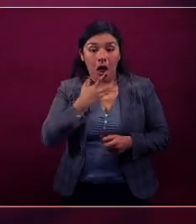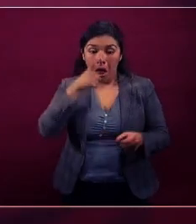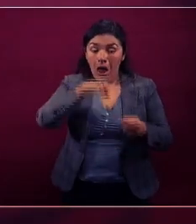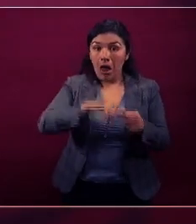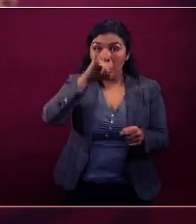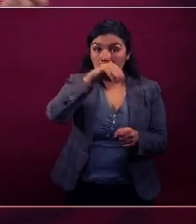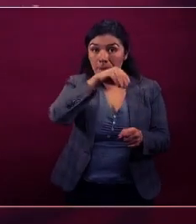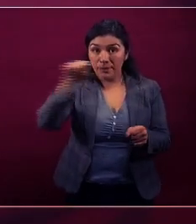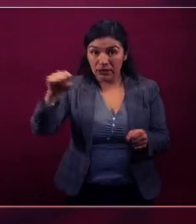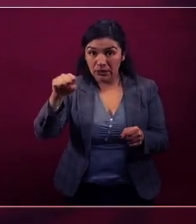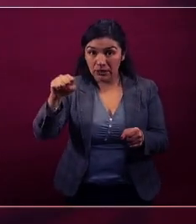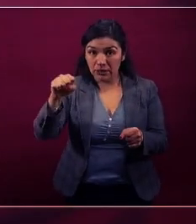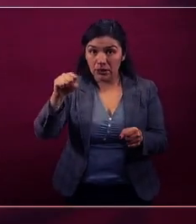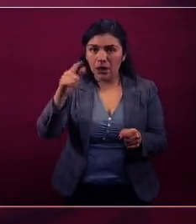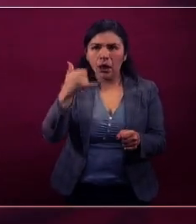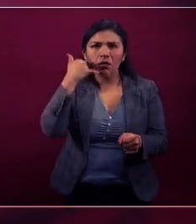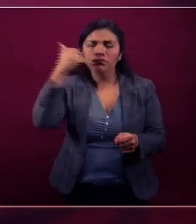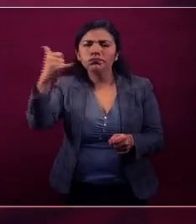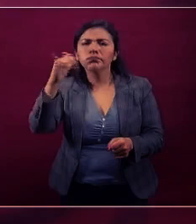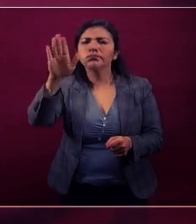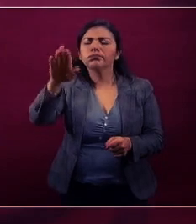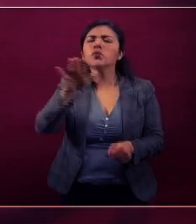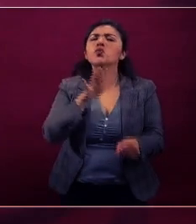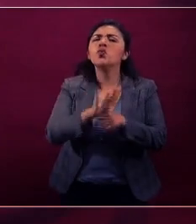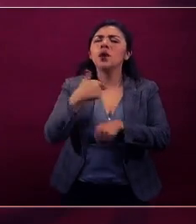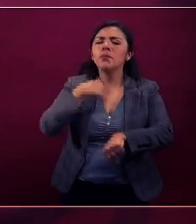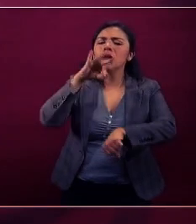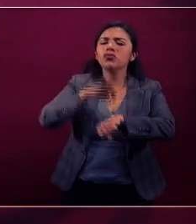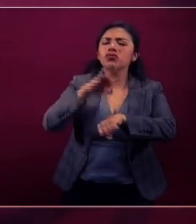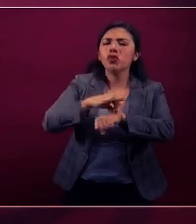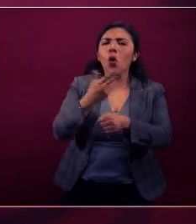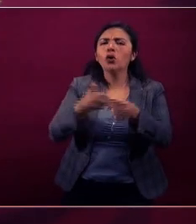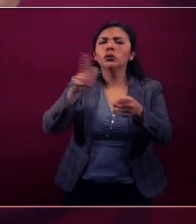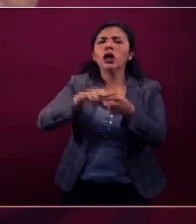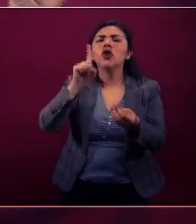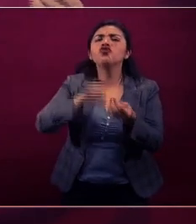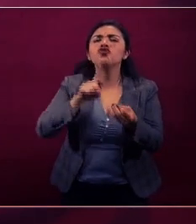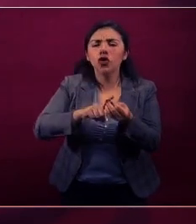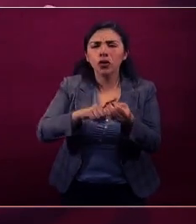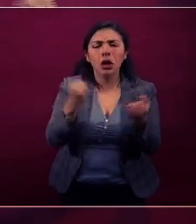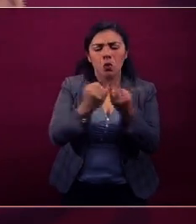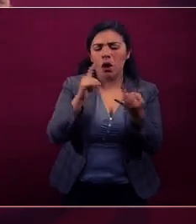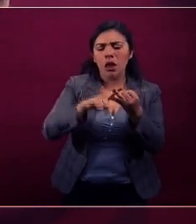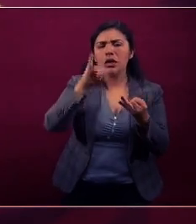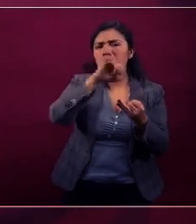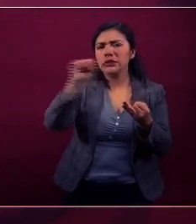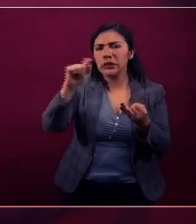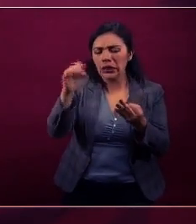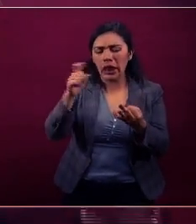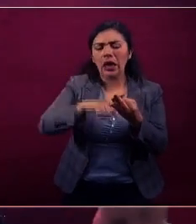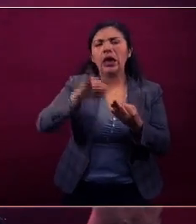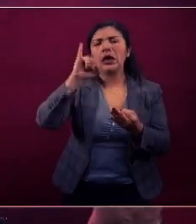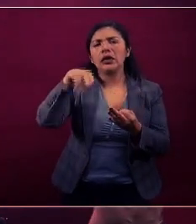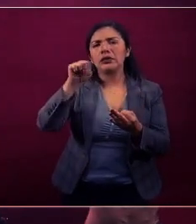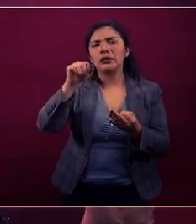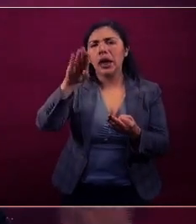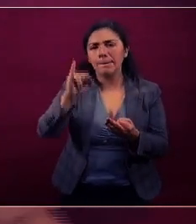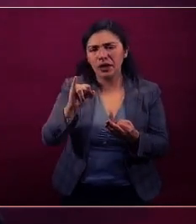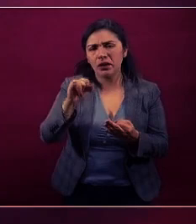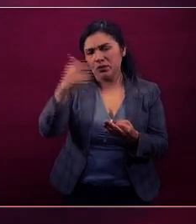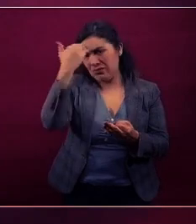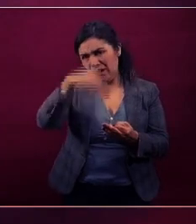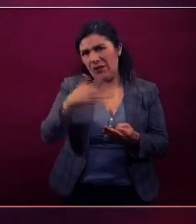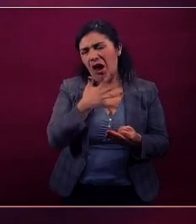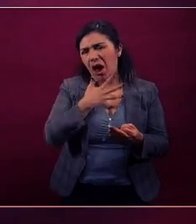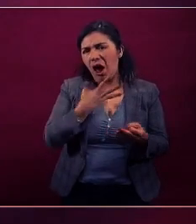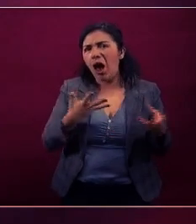Seguro Social, preguntas en la clínica que te corresponda, e igualmente en el ISSSTE y en el INSABI, que incluye, como tú sabes, a